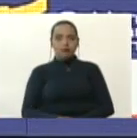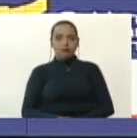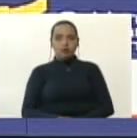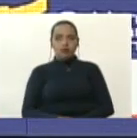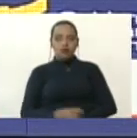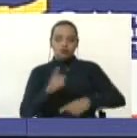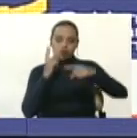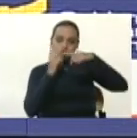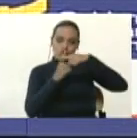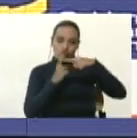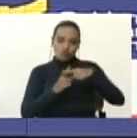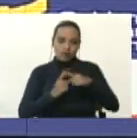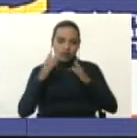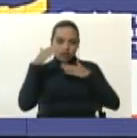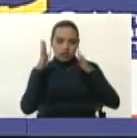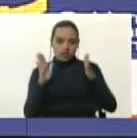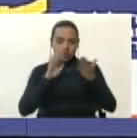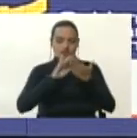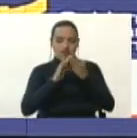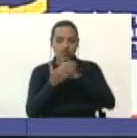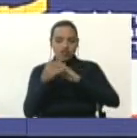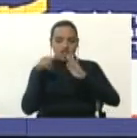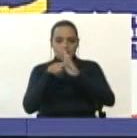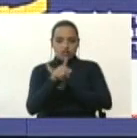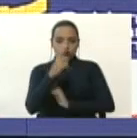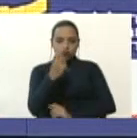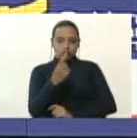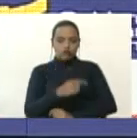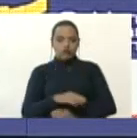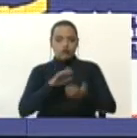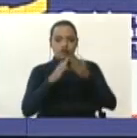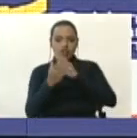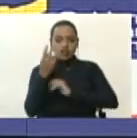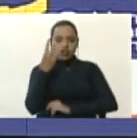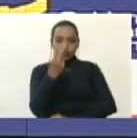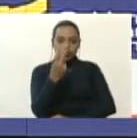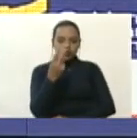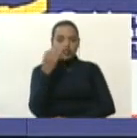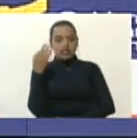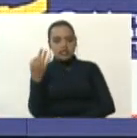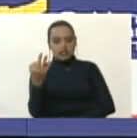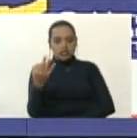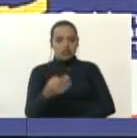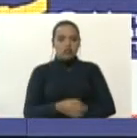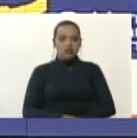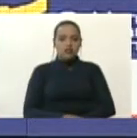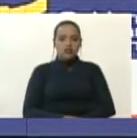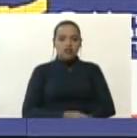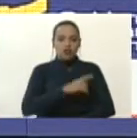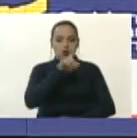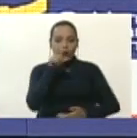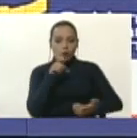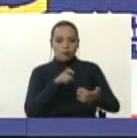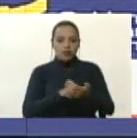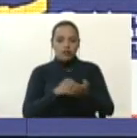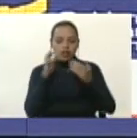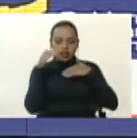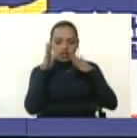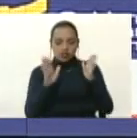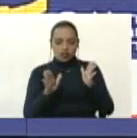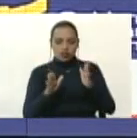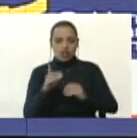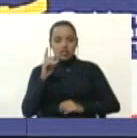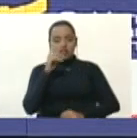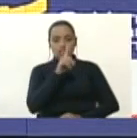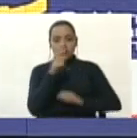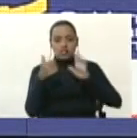Sumando las atenciones de Barrio Adentro 1, Barrio Adentro 2, Barrio Adentro 3, el total de atenciones en estos